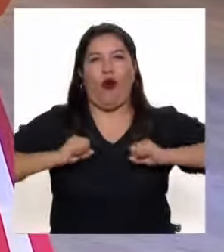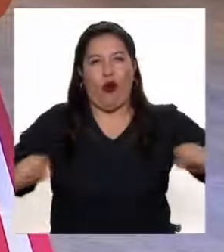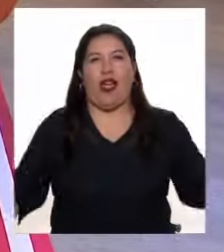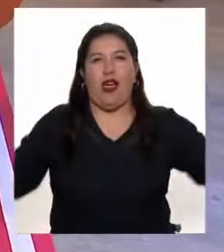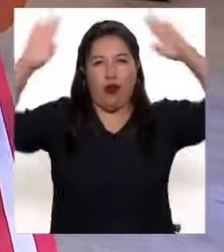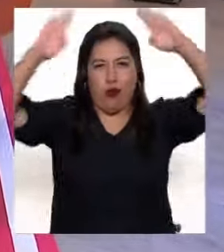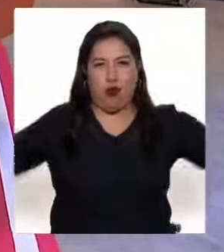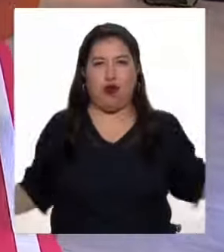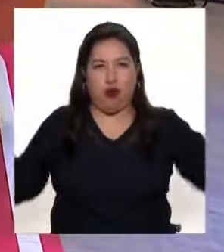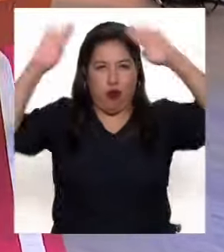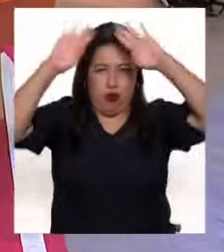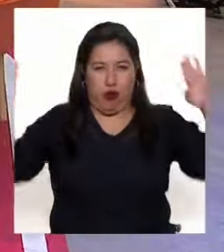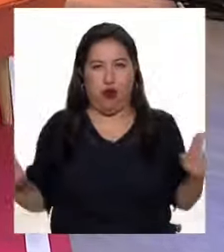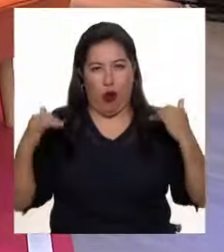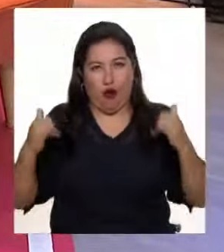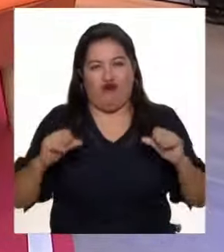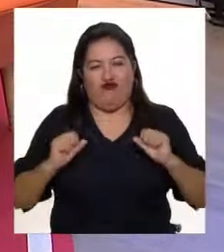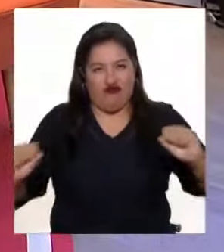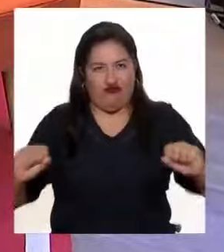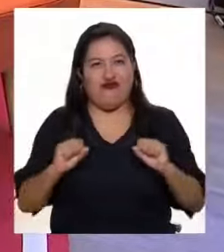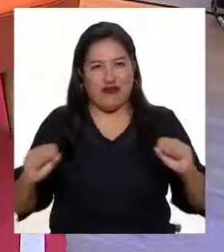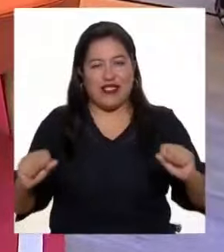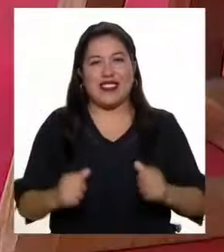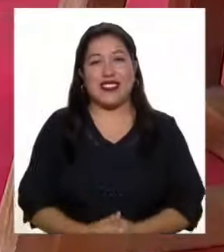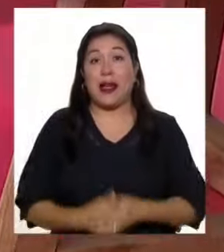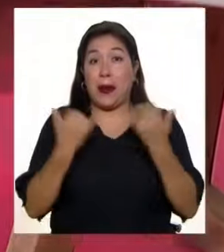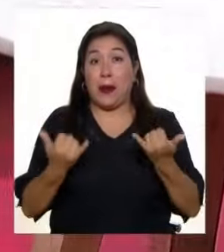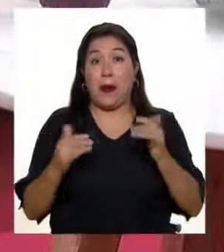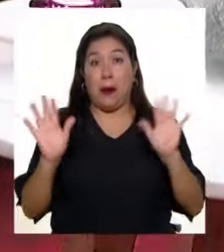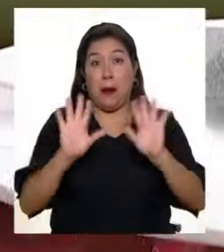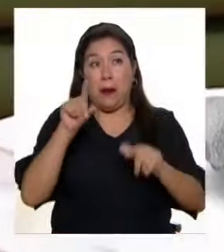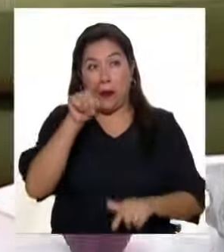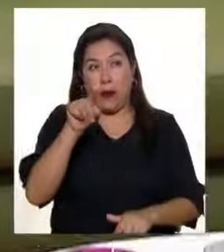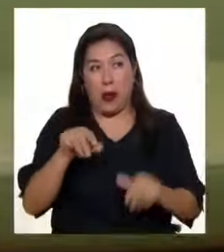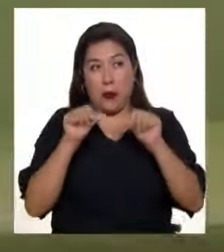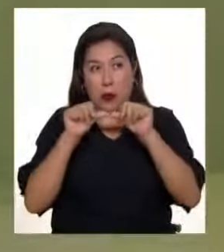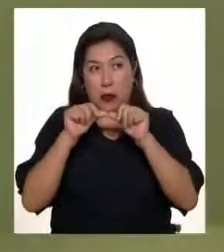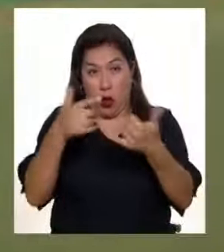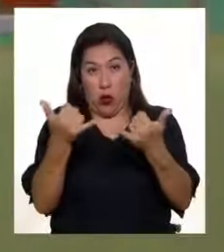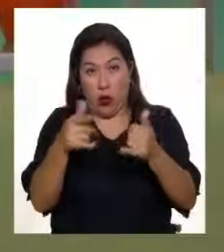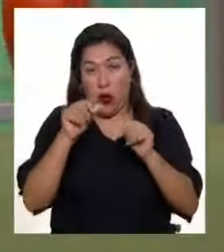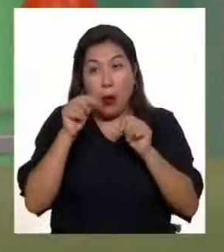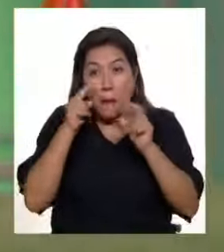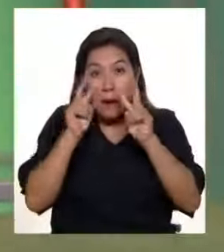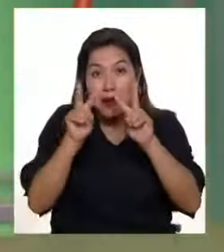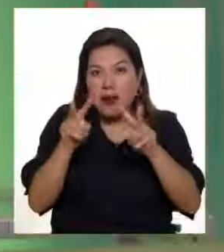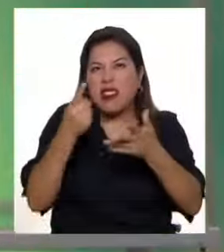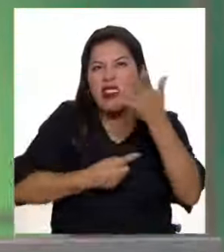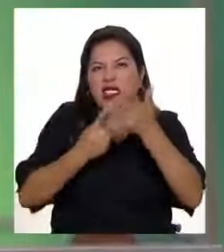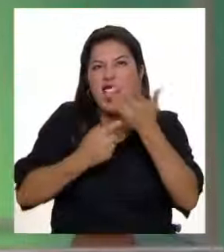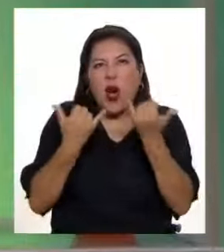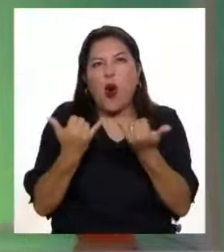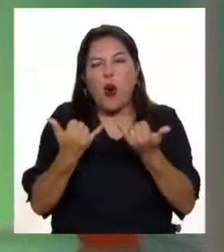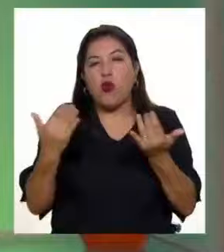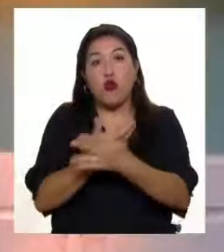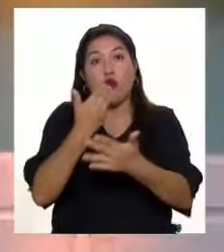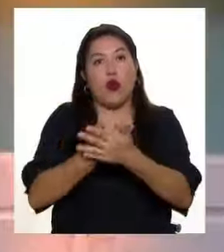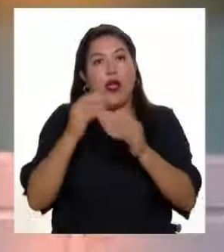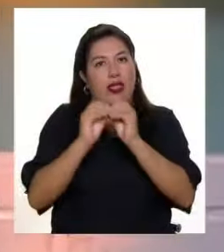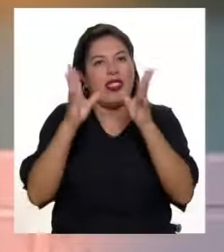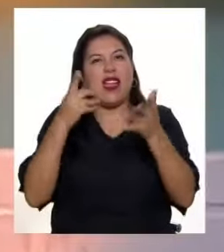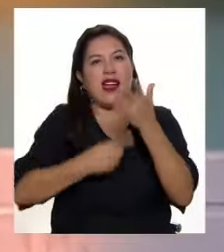Vamos a ponernos en forma con Lorena. Así que hoy día no te pierdas una super rutina para que tú puedas hacerla en casita y te